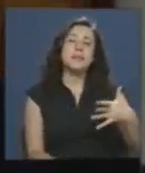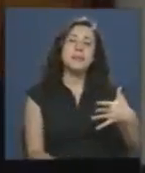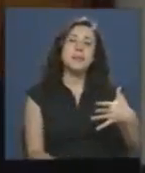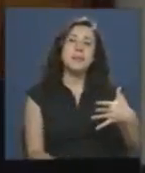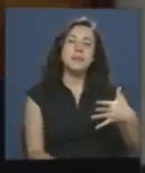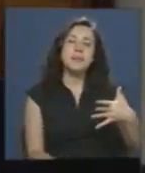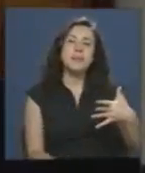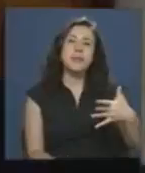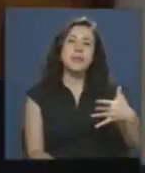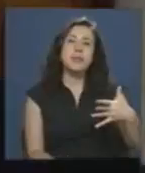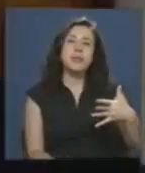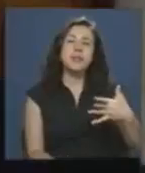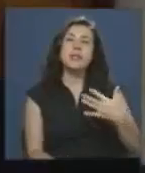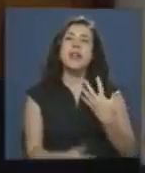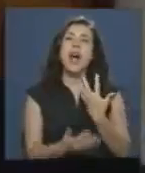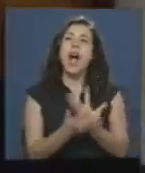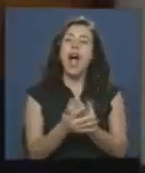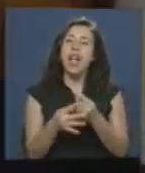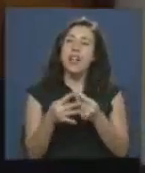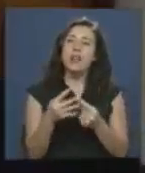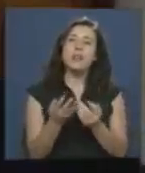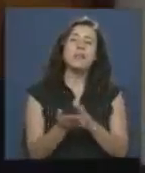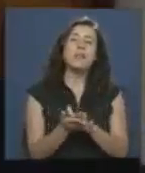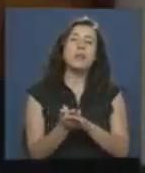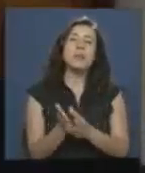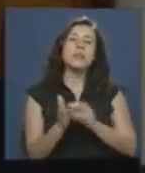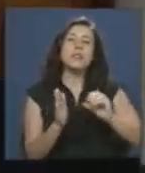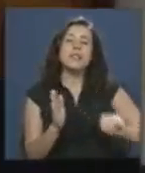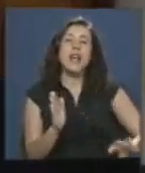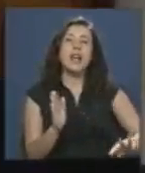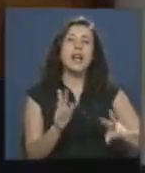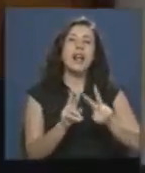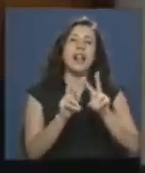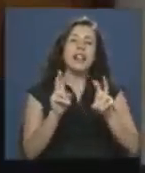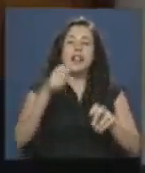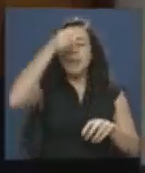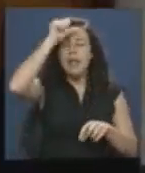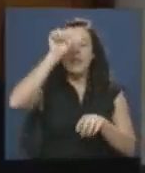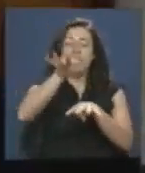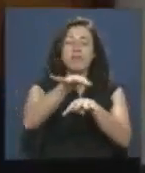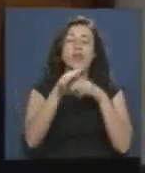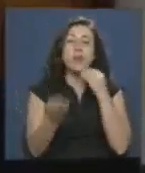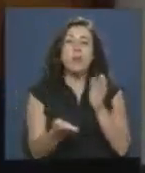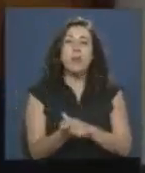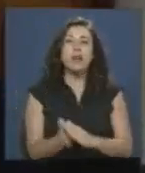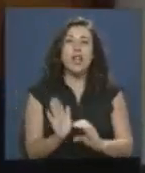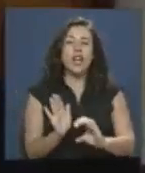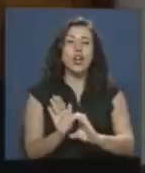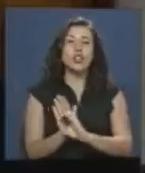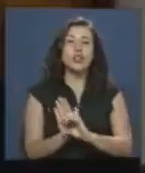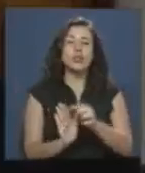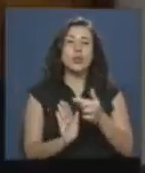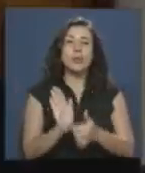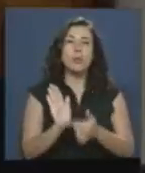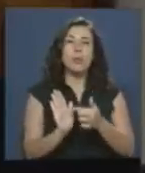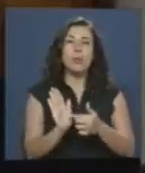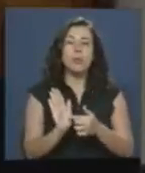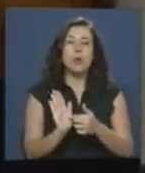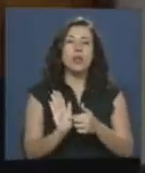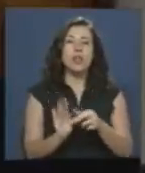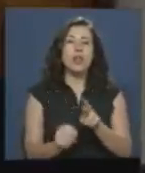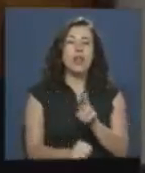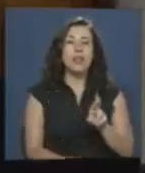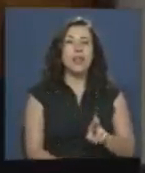mencionar, sin duda están algunos como la eliminación de la referencia a la pena de muerte en la Constitución Política de la